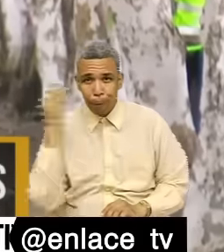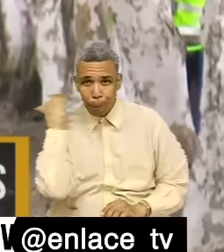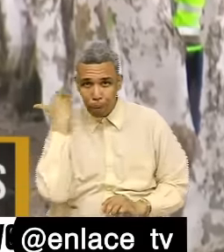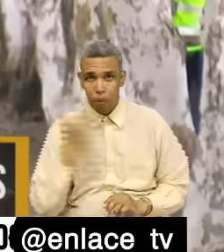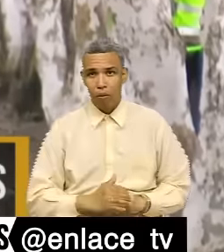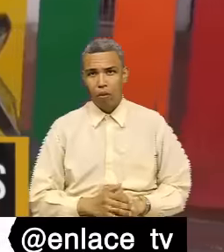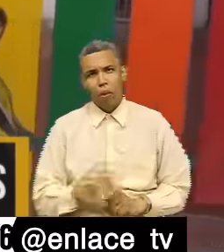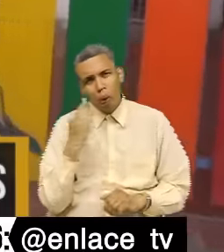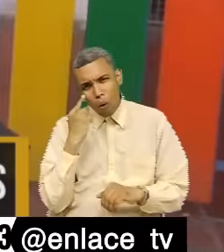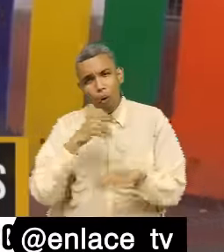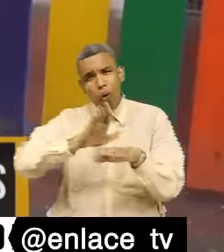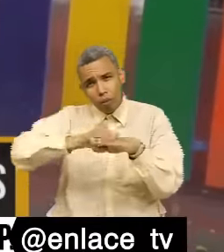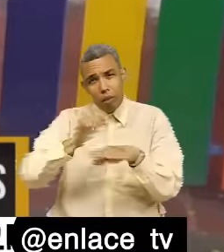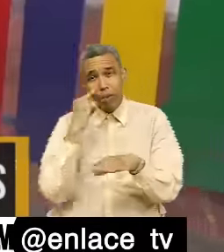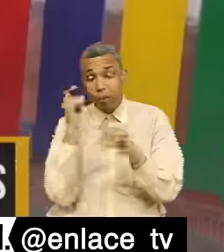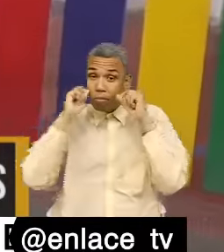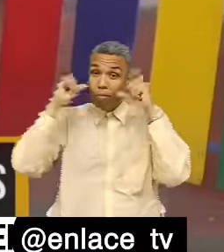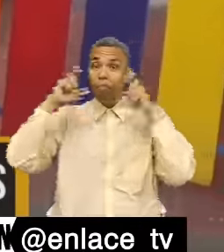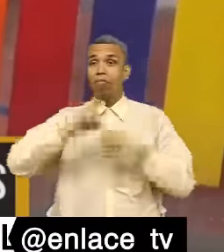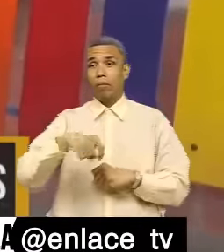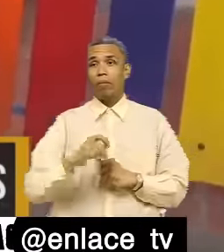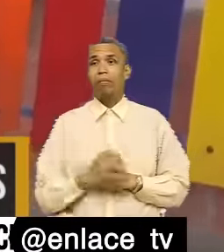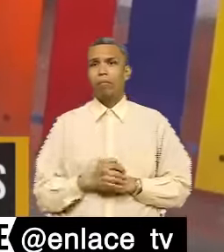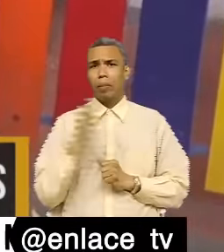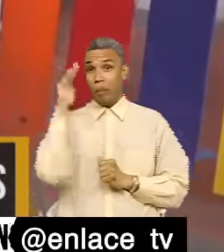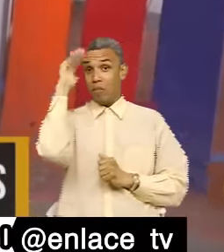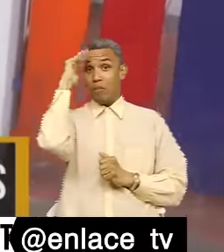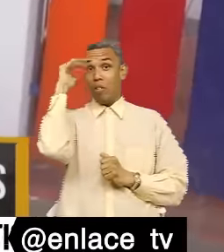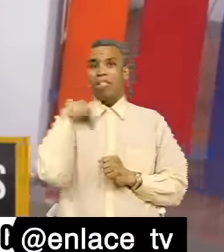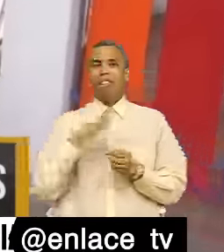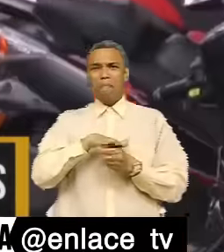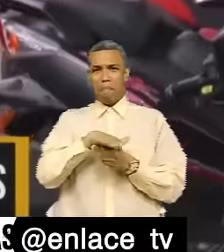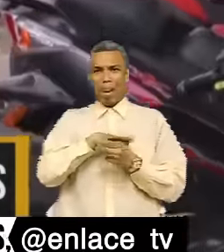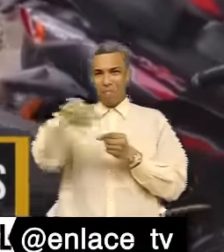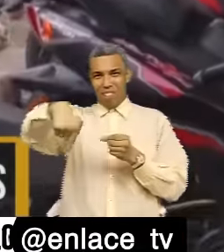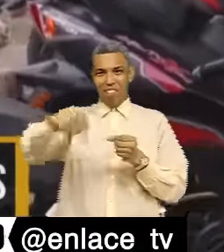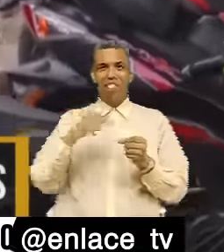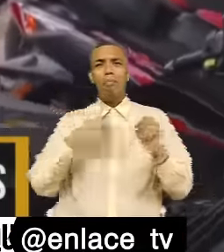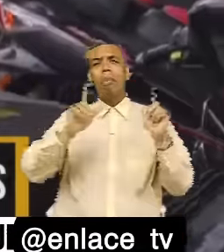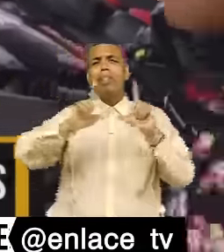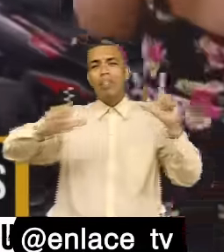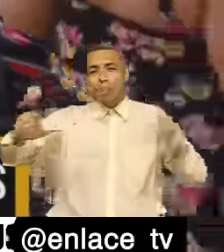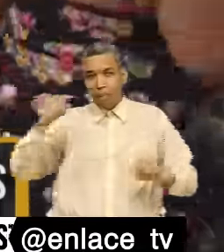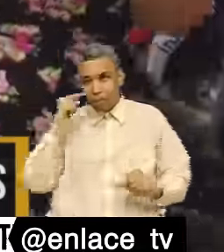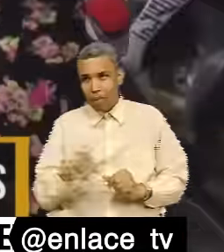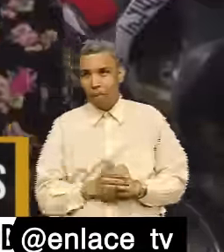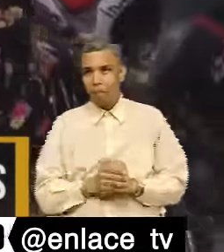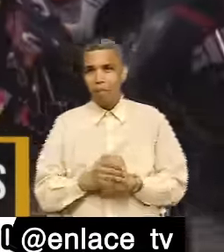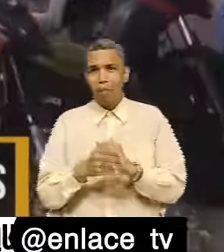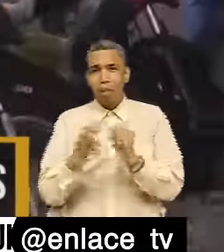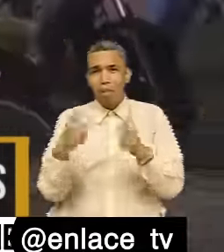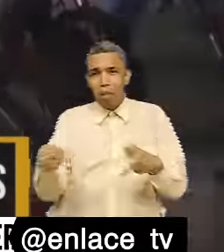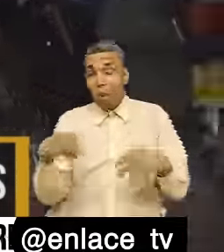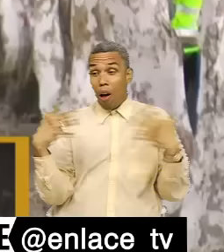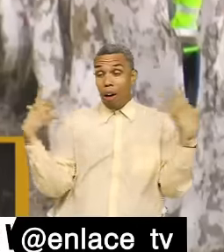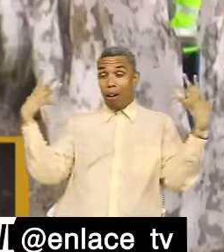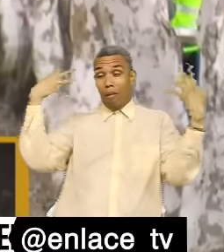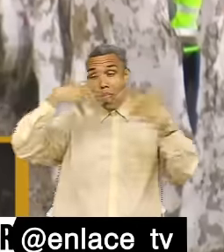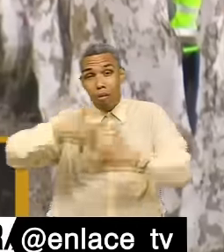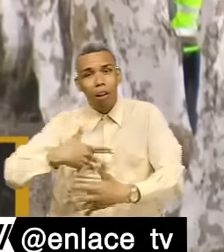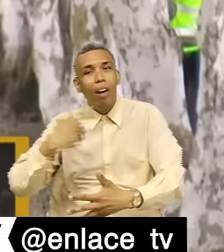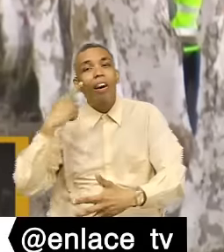dale papaya al bandido. De forma sorpresiva, los uniformados adelantaron en el barrio La Libertad, simulacro que hizo reaccionar de inmediato a propietarios de motocicletas.